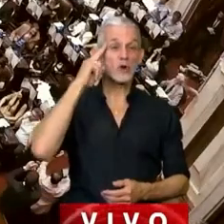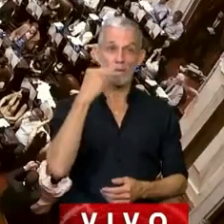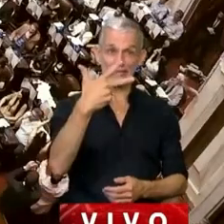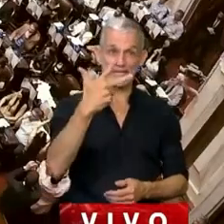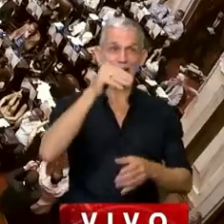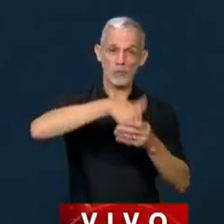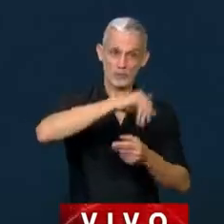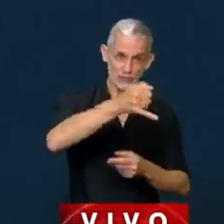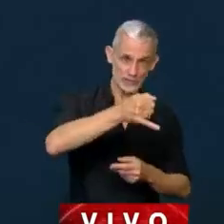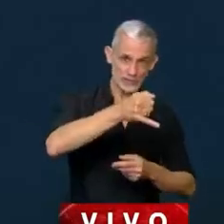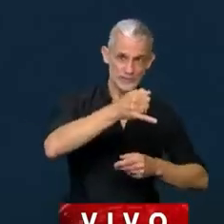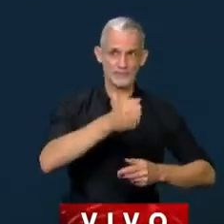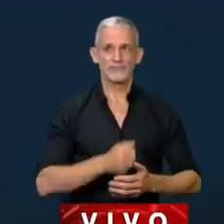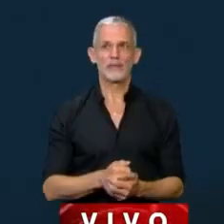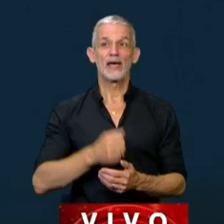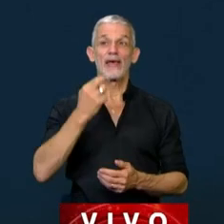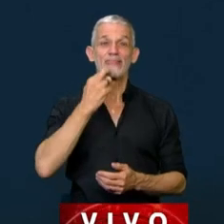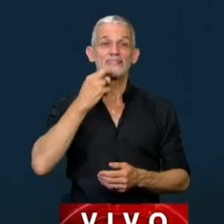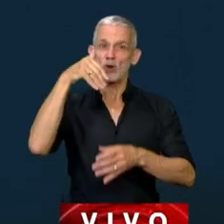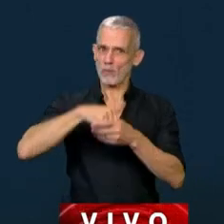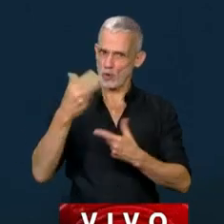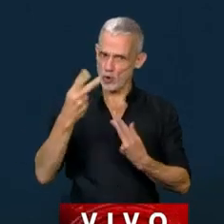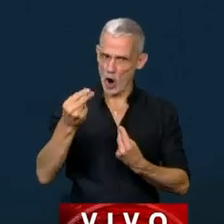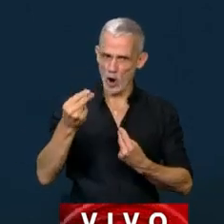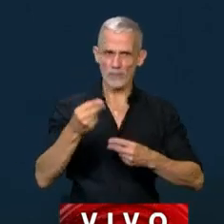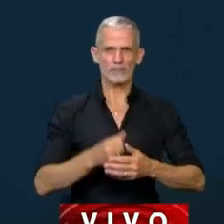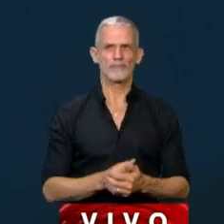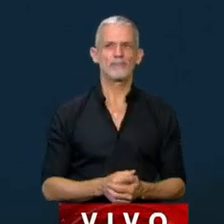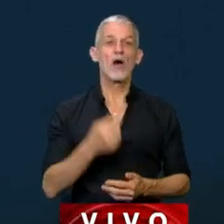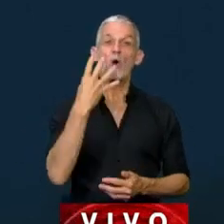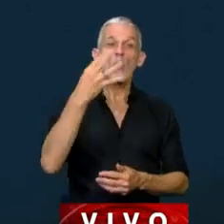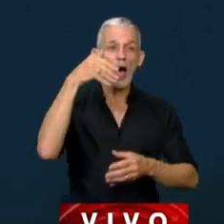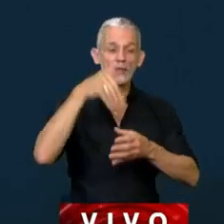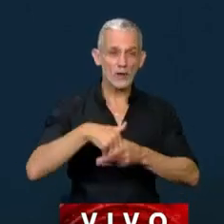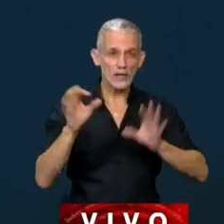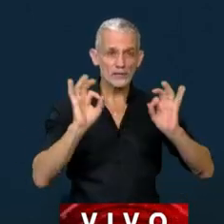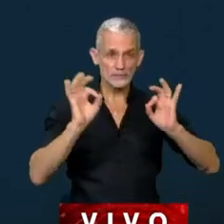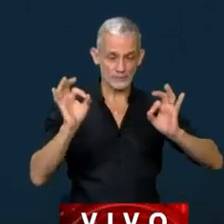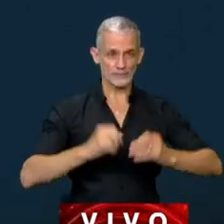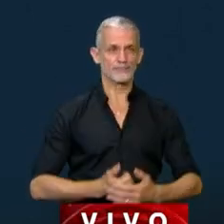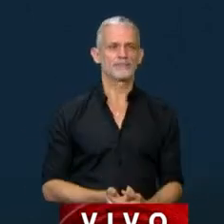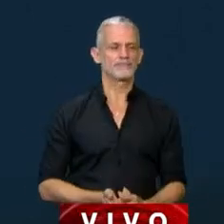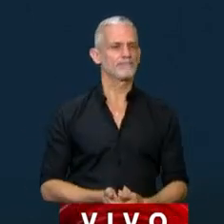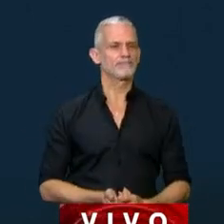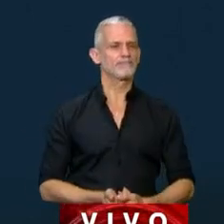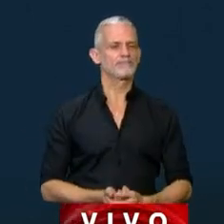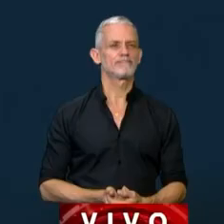193 afirmativos, 19 negativos, 4 abstenciones.